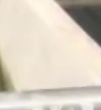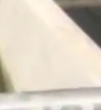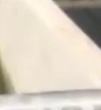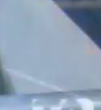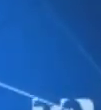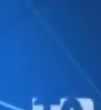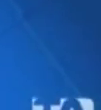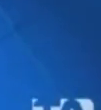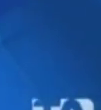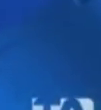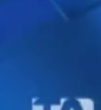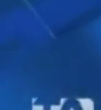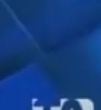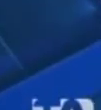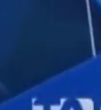horas.